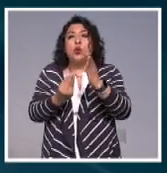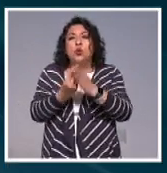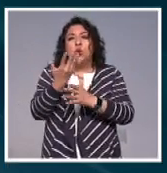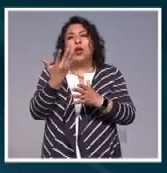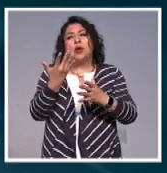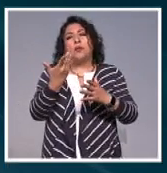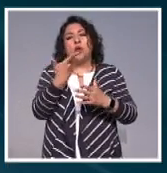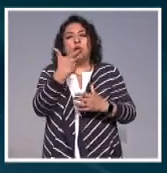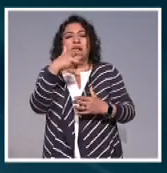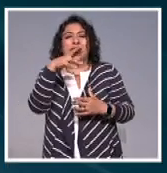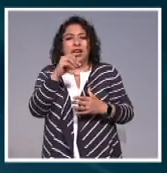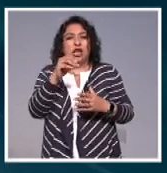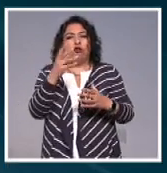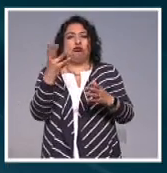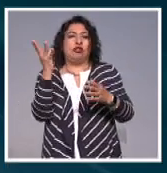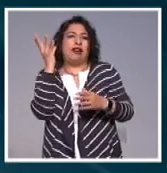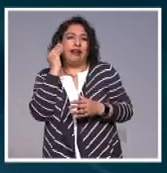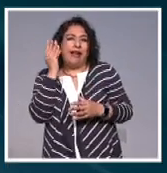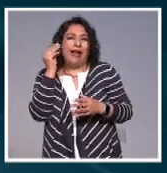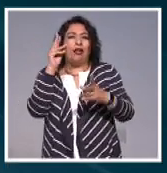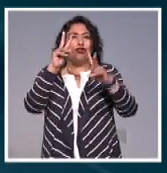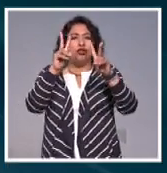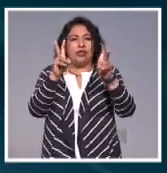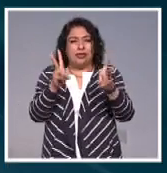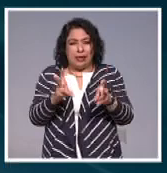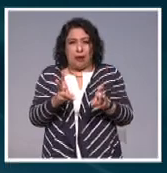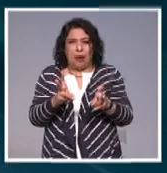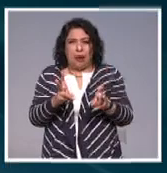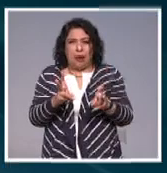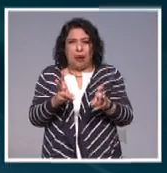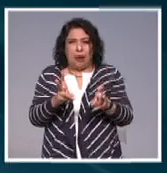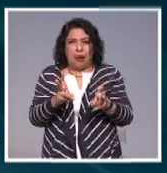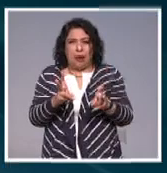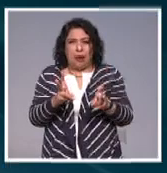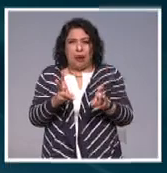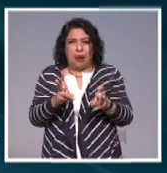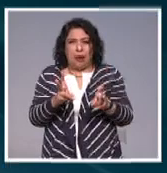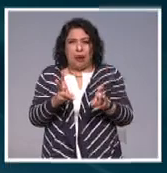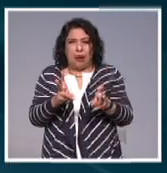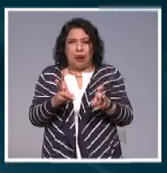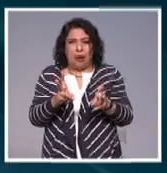géneros radiofónicos, de contenidos de